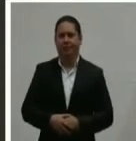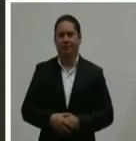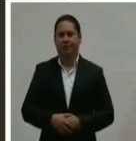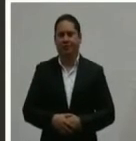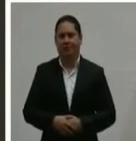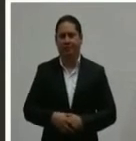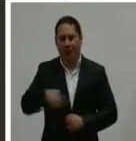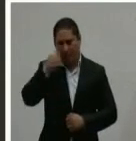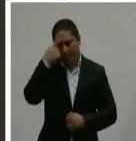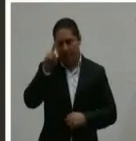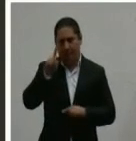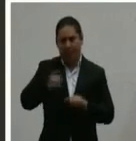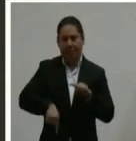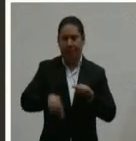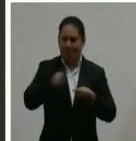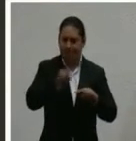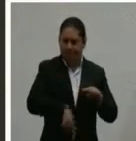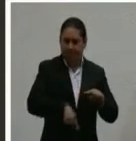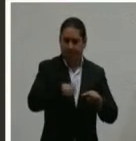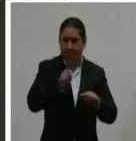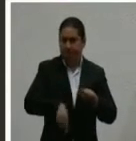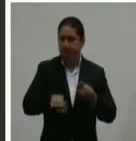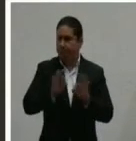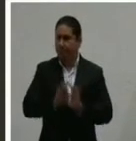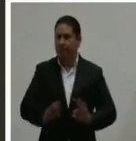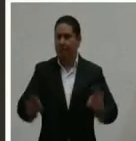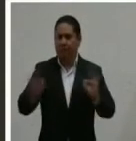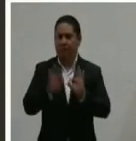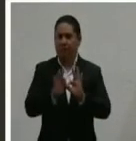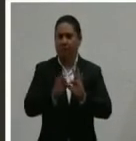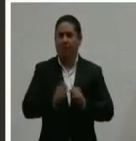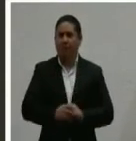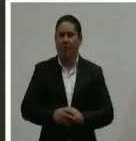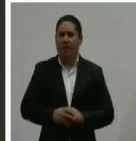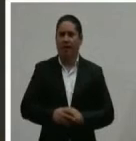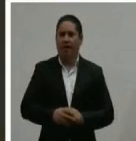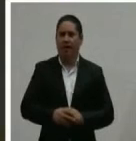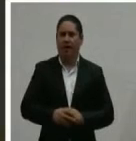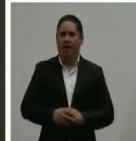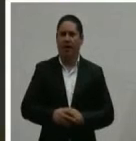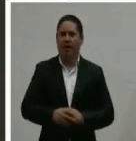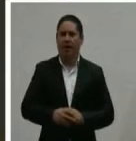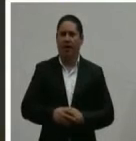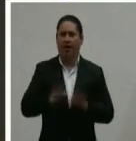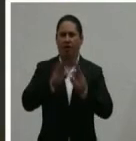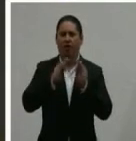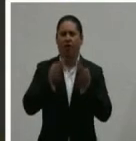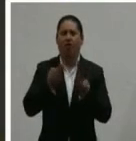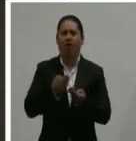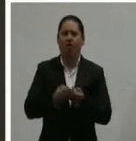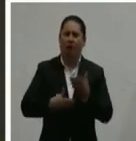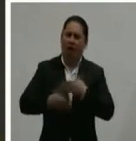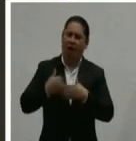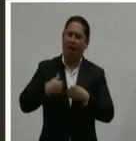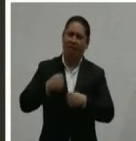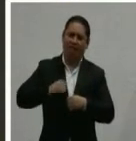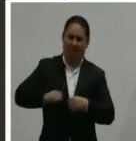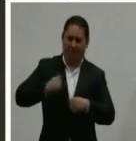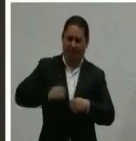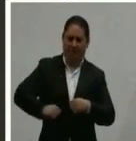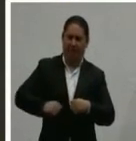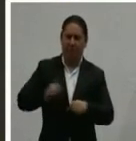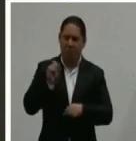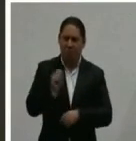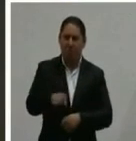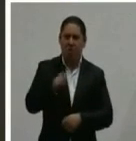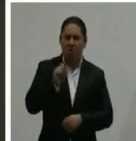para erradicar principalmente viejos vicios, en la forma de hacer gobierno